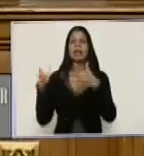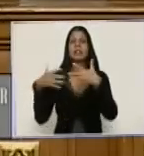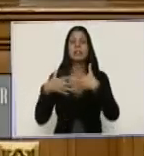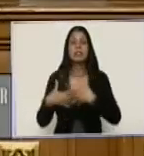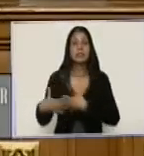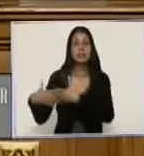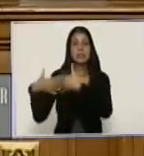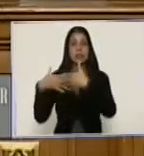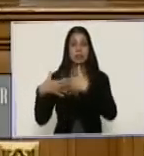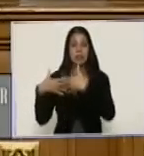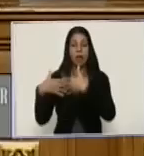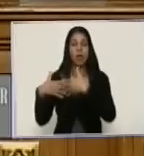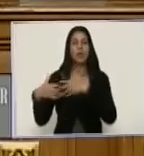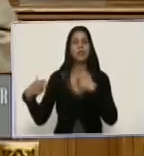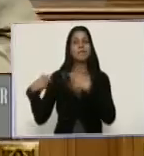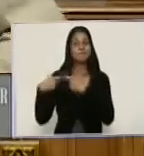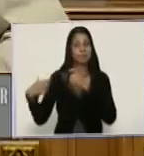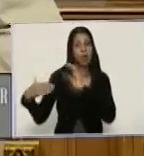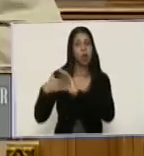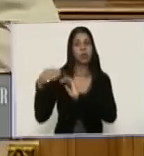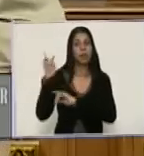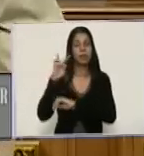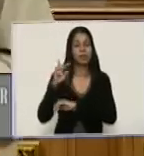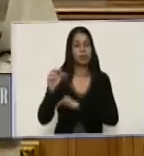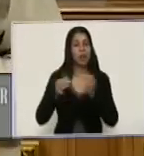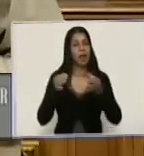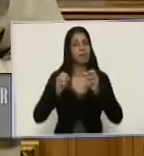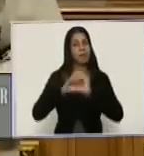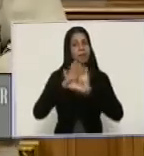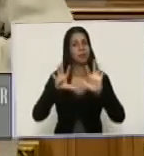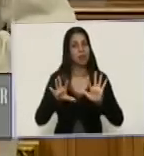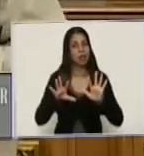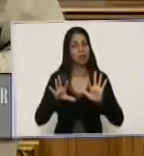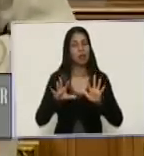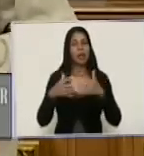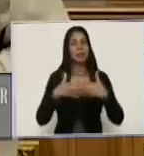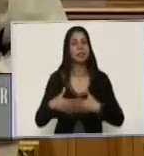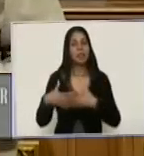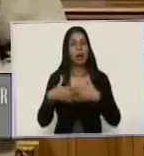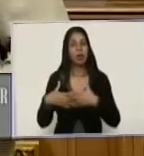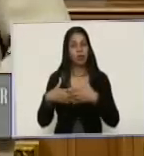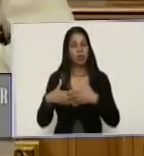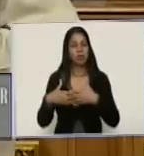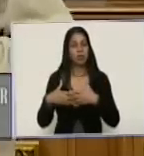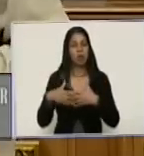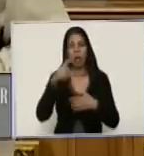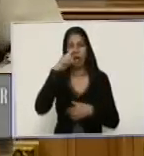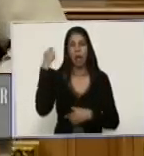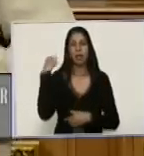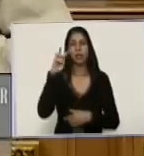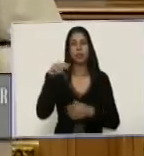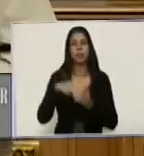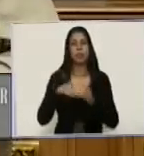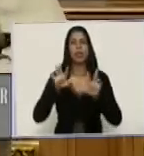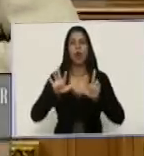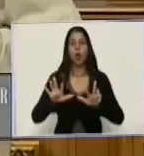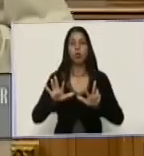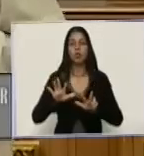imperialismo norteamericano. Y se los voy a poner de esta manera. El imperialismo norteamericano desde el año 2008 no ha